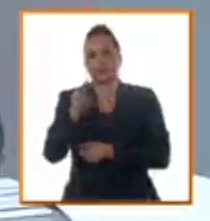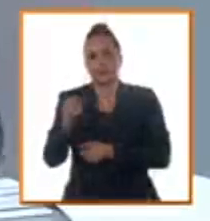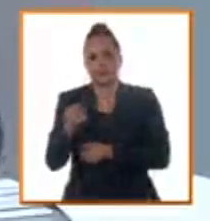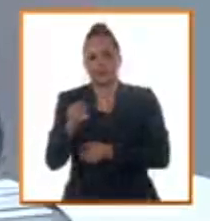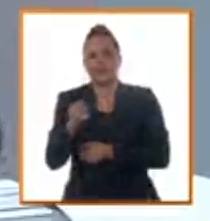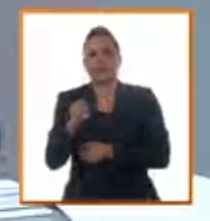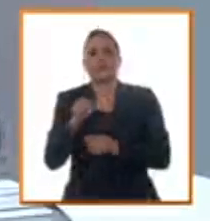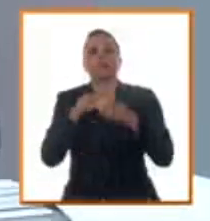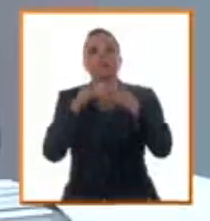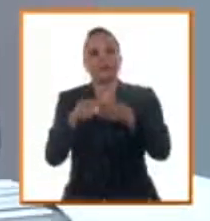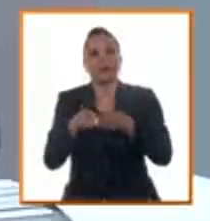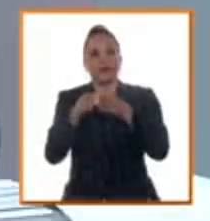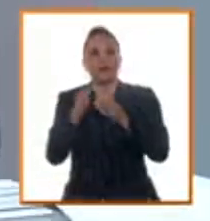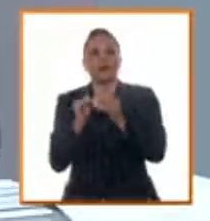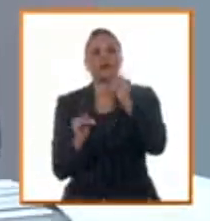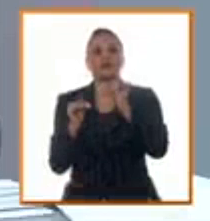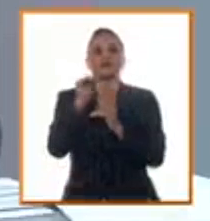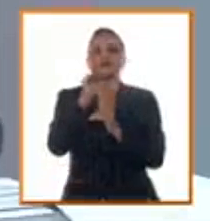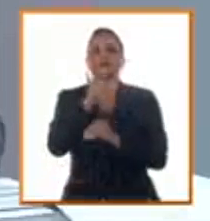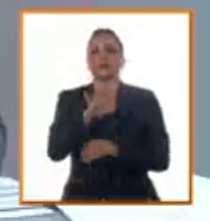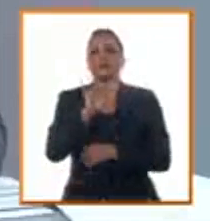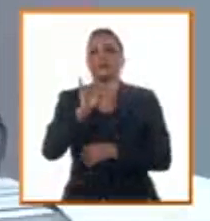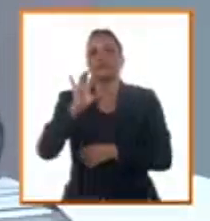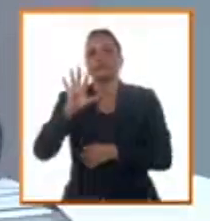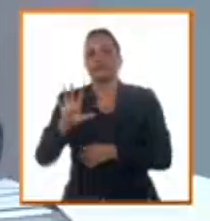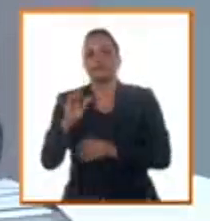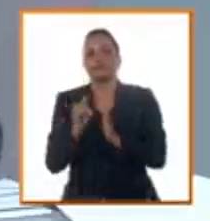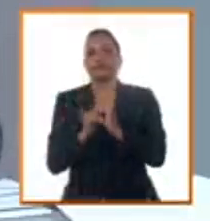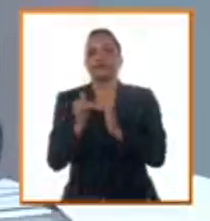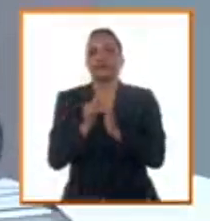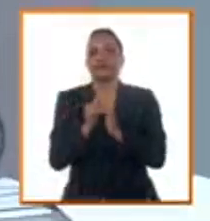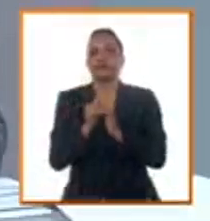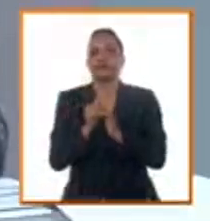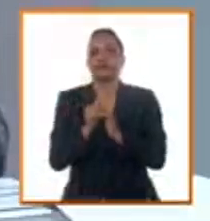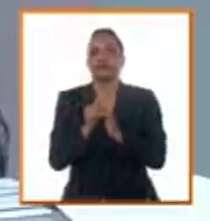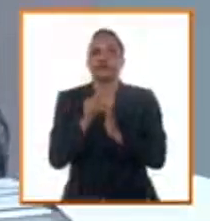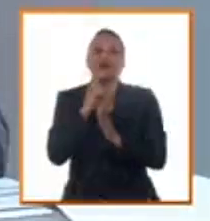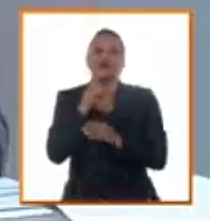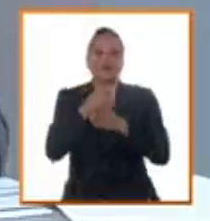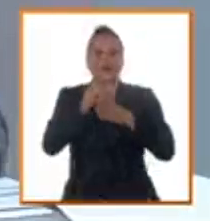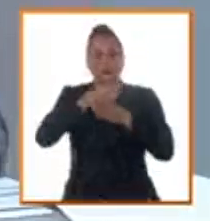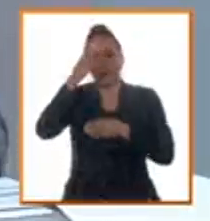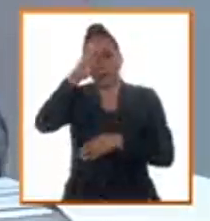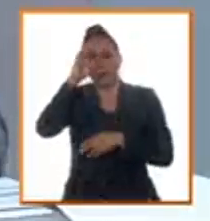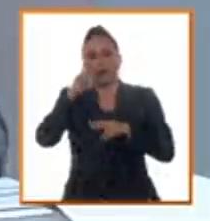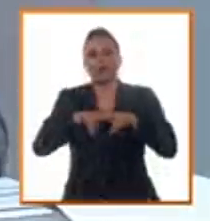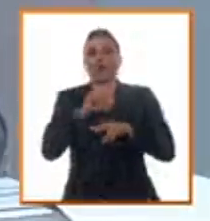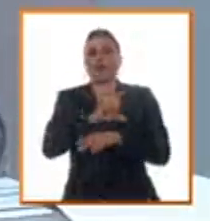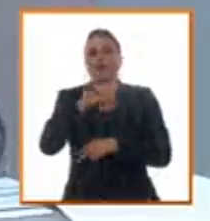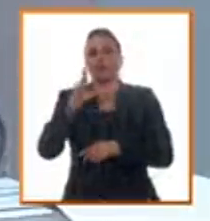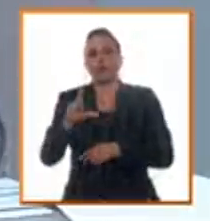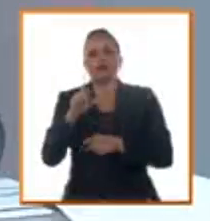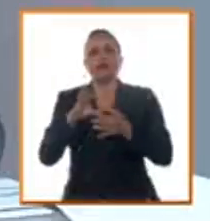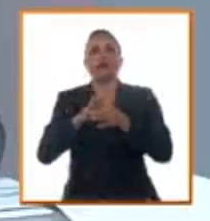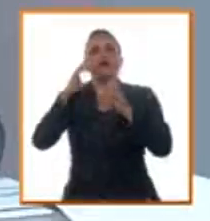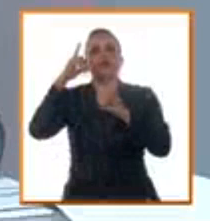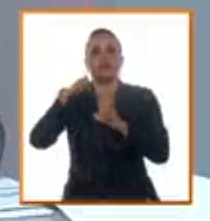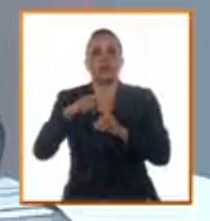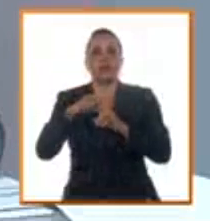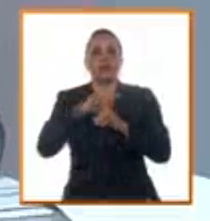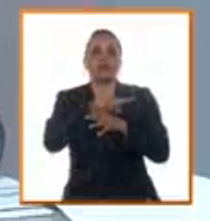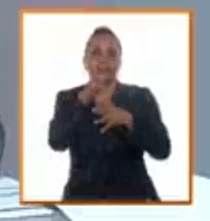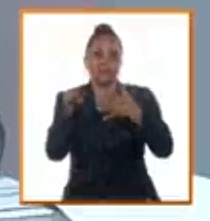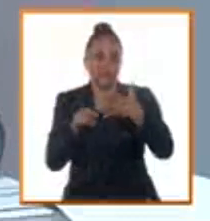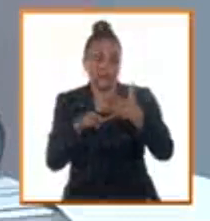que creció en 475 millones, Santiago de Cuba 362 y bueno, Holguín y Guantánamo fueron los territorios de